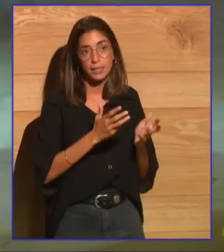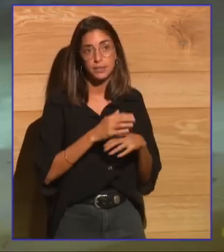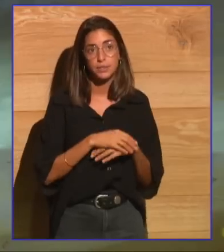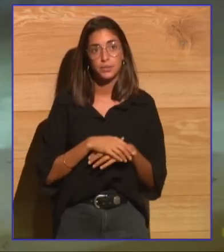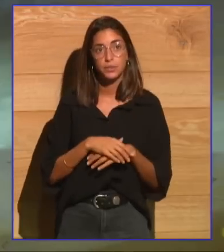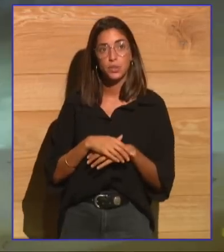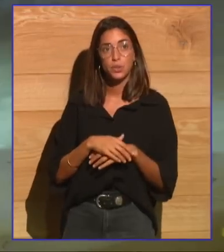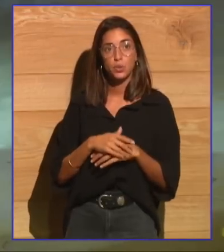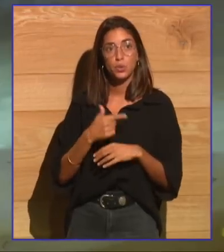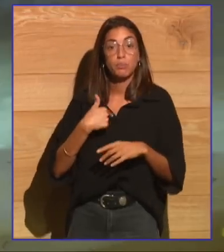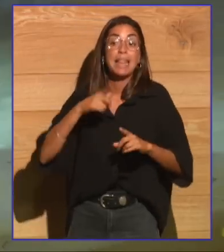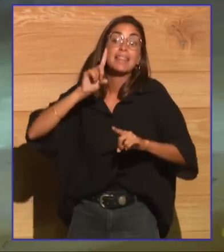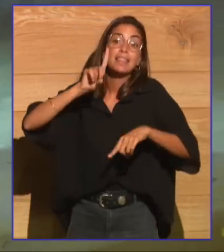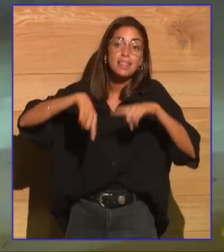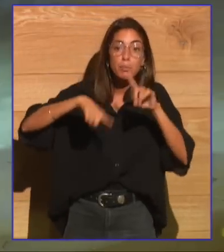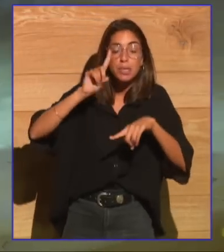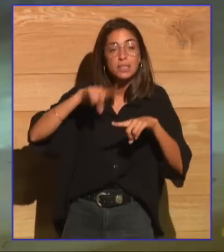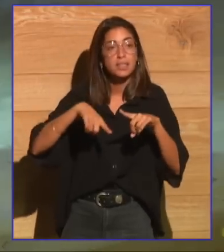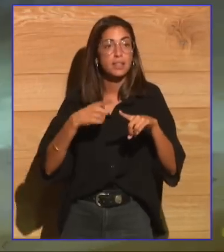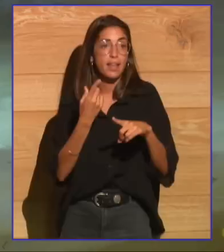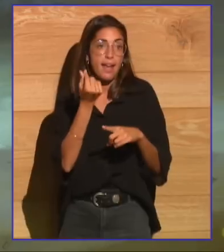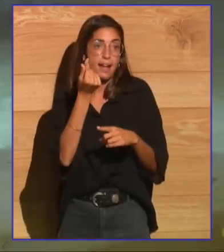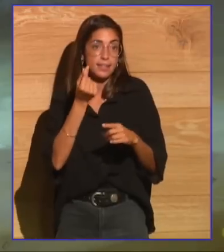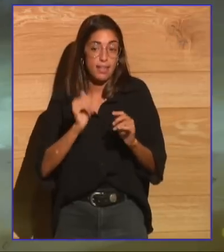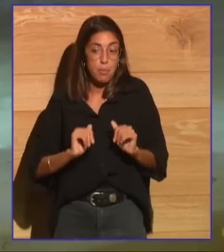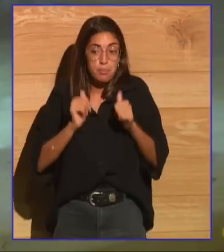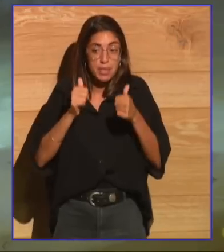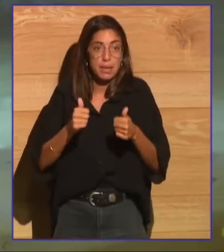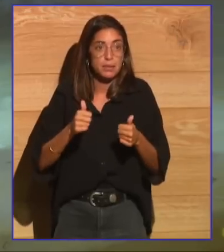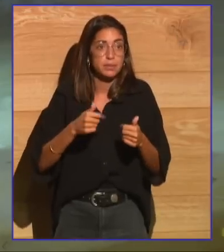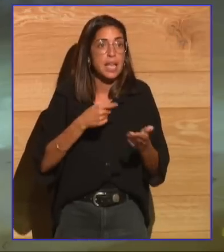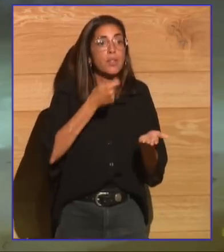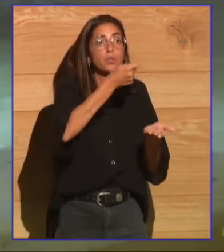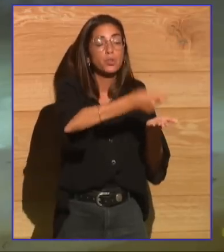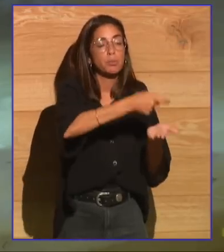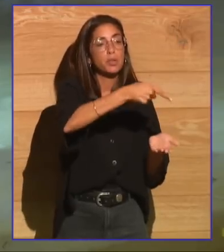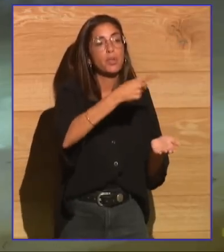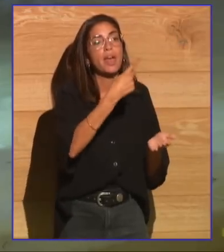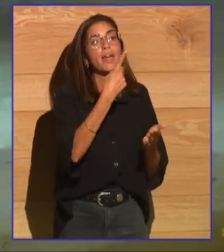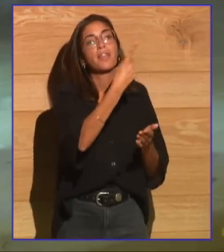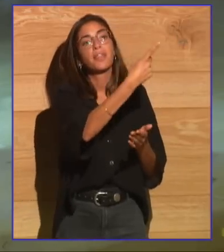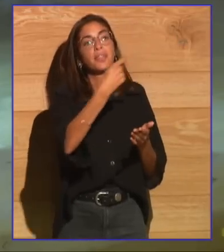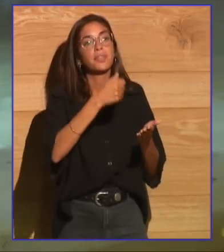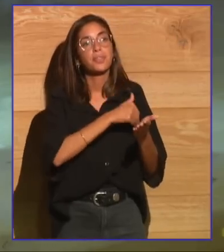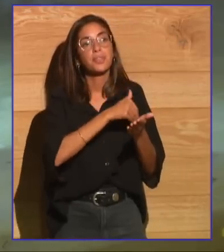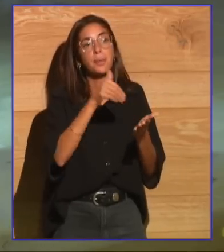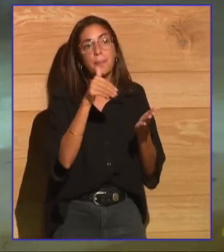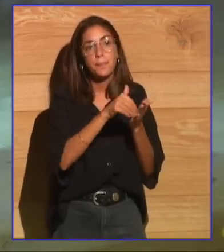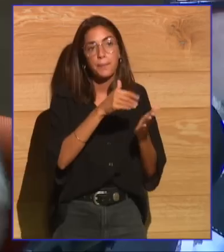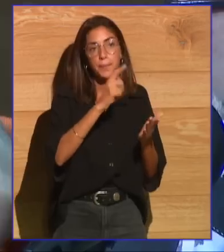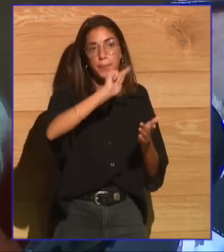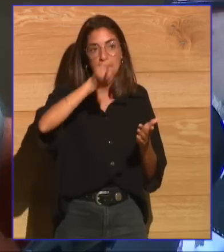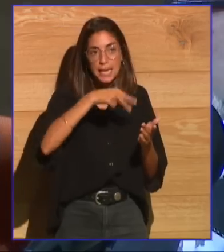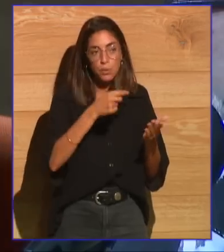depende de la cantidad de partida de 100 mil pavos y por eso la sensación de que es una cosa menor